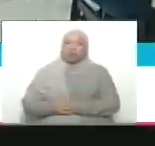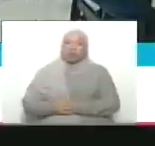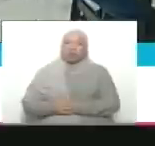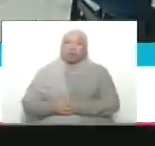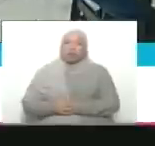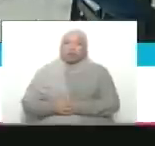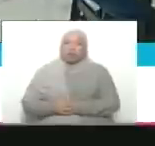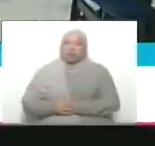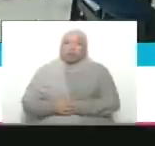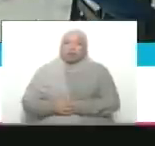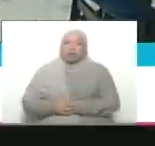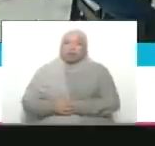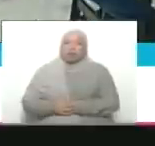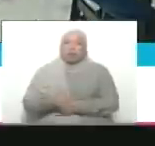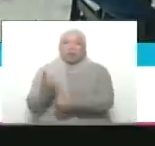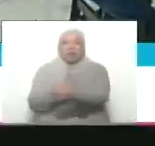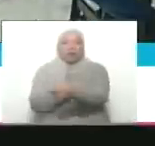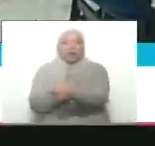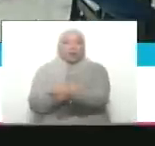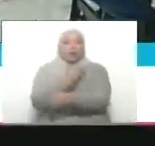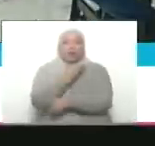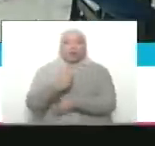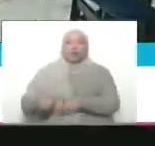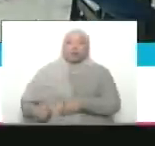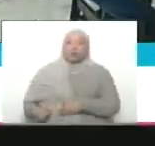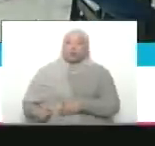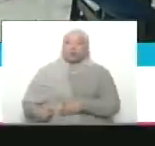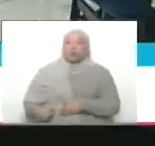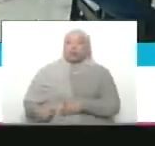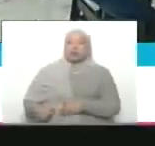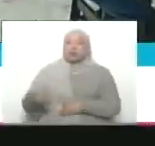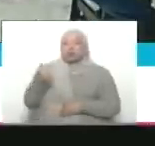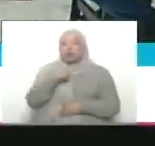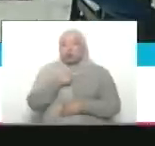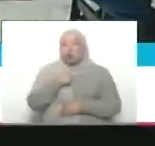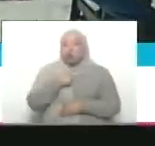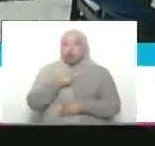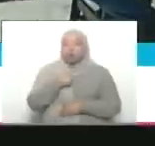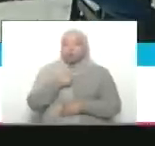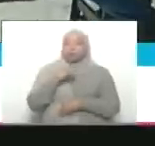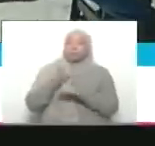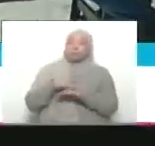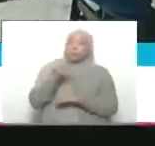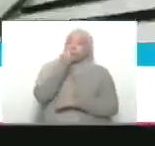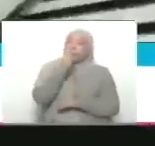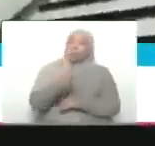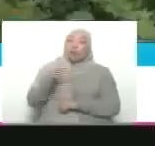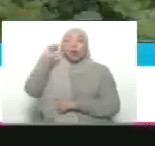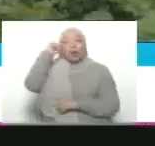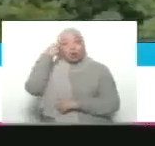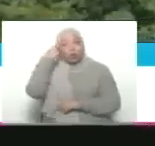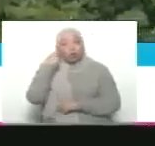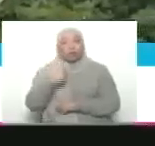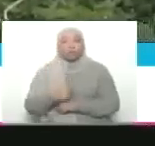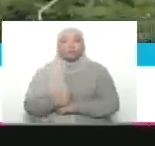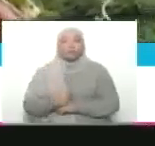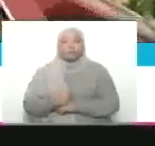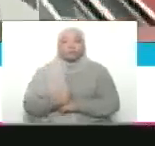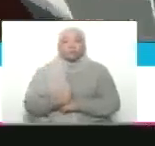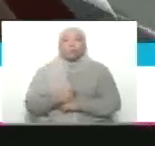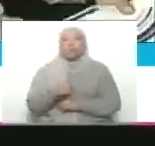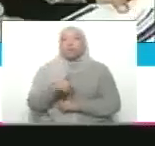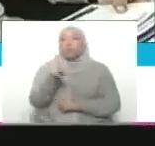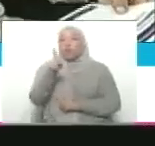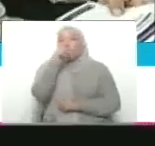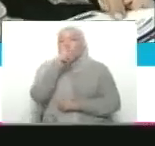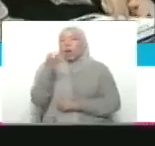Gracias hermano presidente vuelvo a tomar por aquí porque es bueno recordar no que hace un año